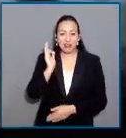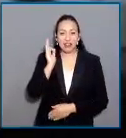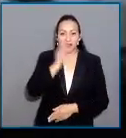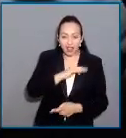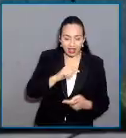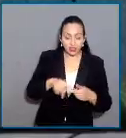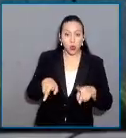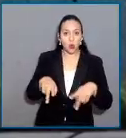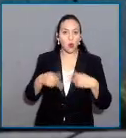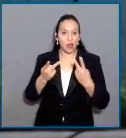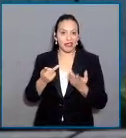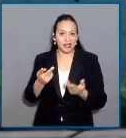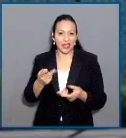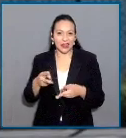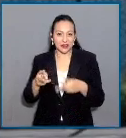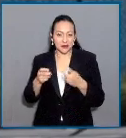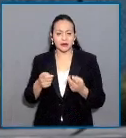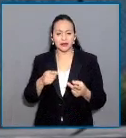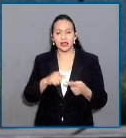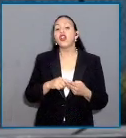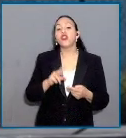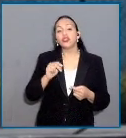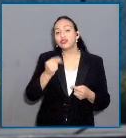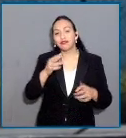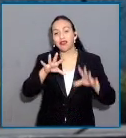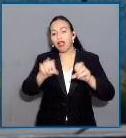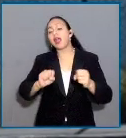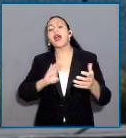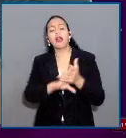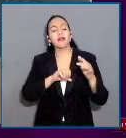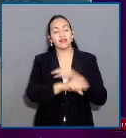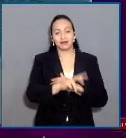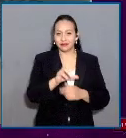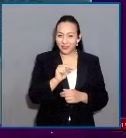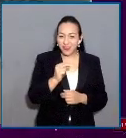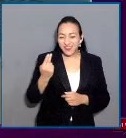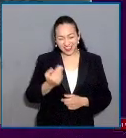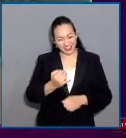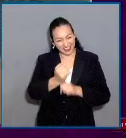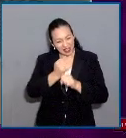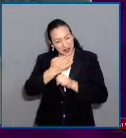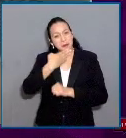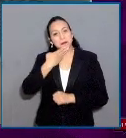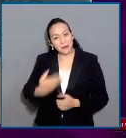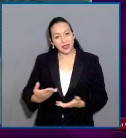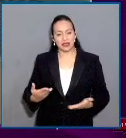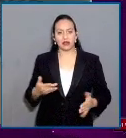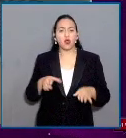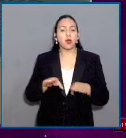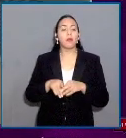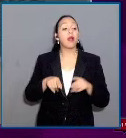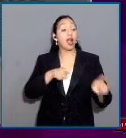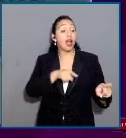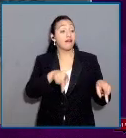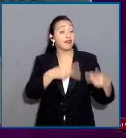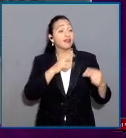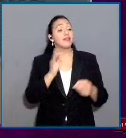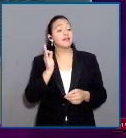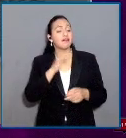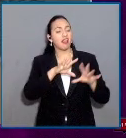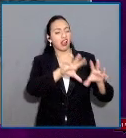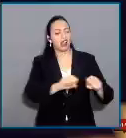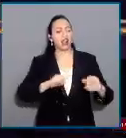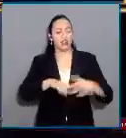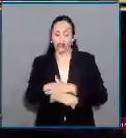preventiva oficiosa, sino acciones preventivas y buenas investigaciones. Así lo señaló Francisco Riquelme, consejero de la Barra Mexicana